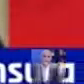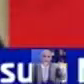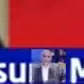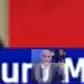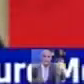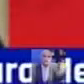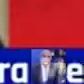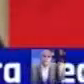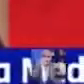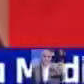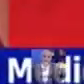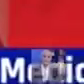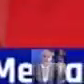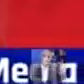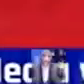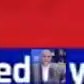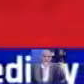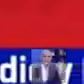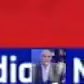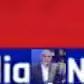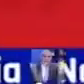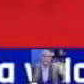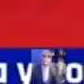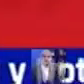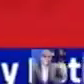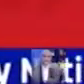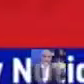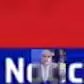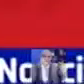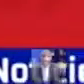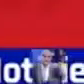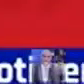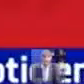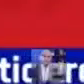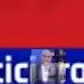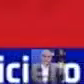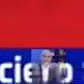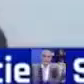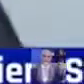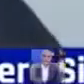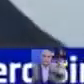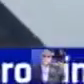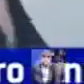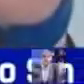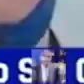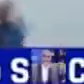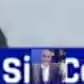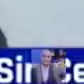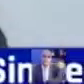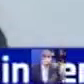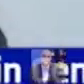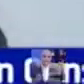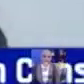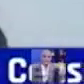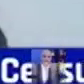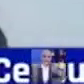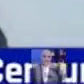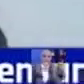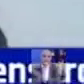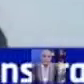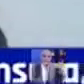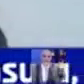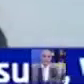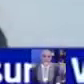de amigos y que van a dar hacia Mexicanos contra la Corrupción y la Impunidad. Ahí está, también lo hemos